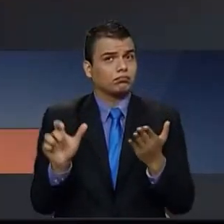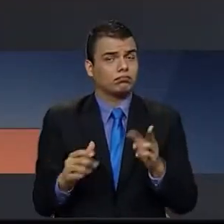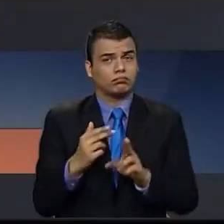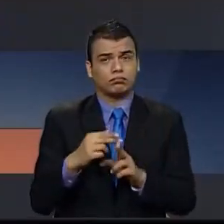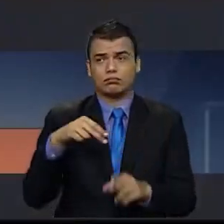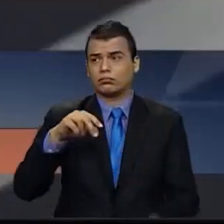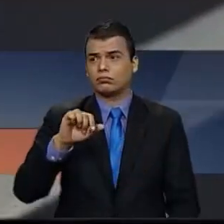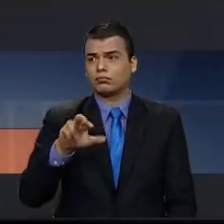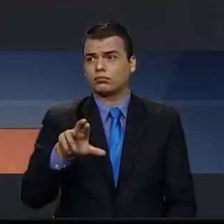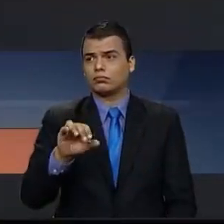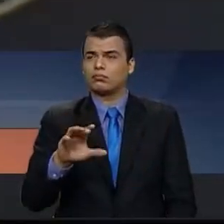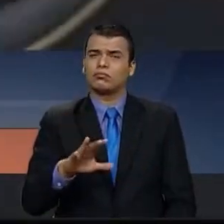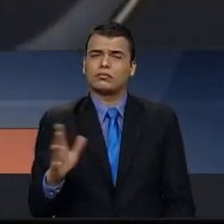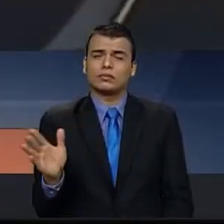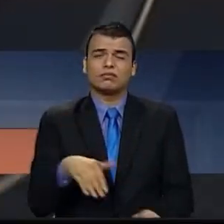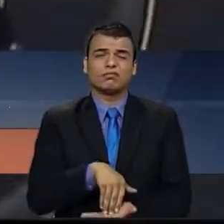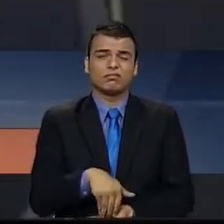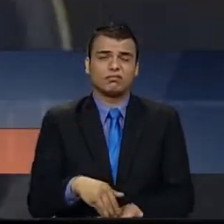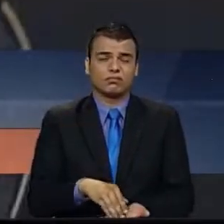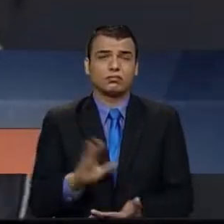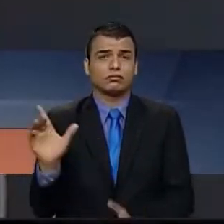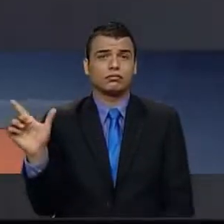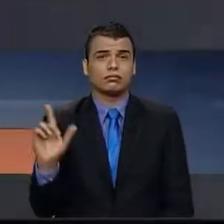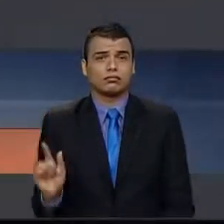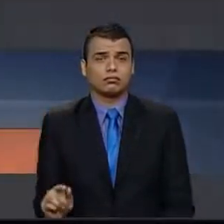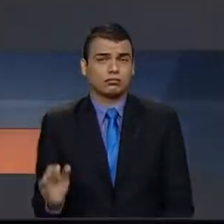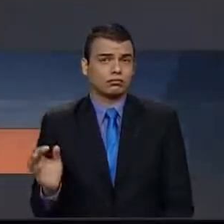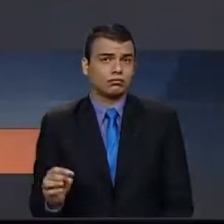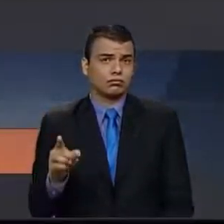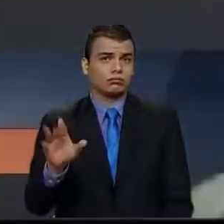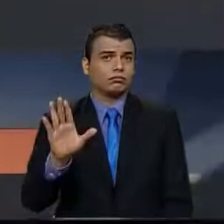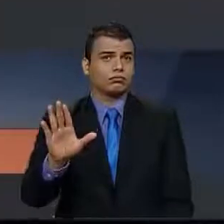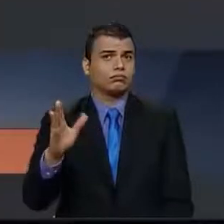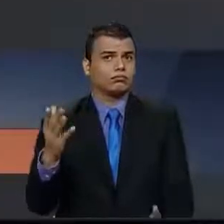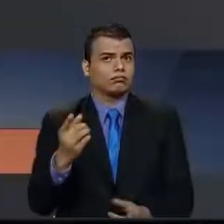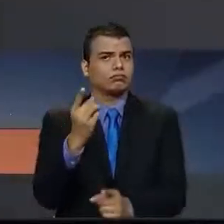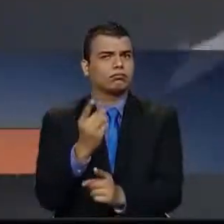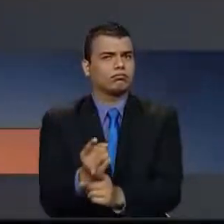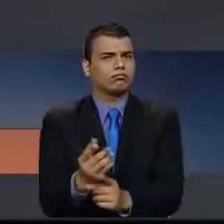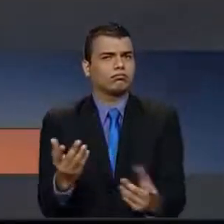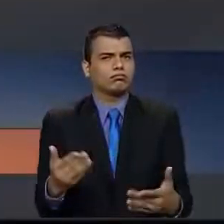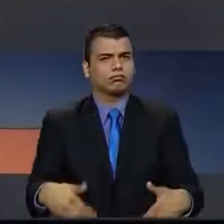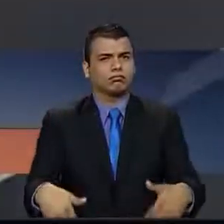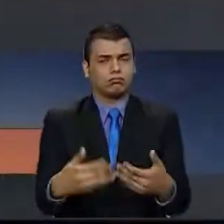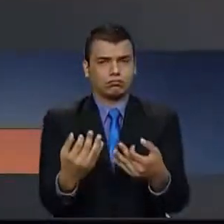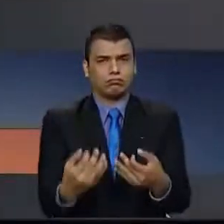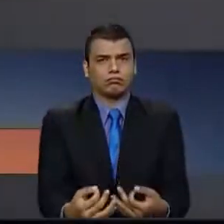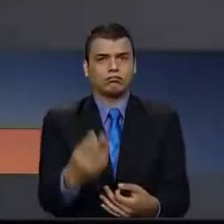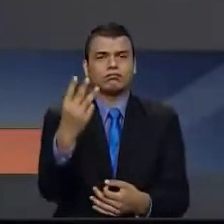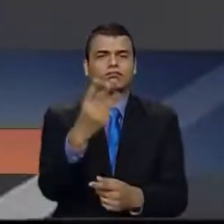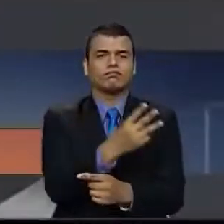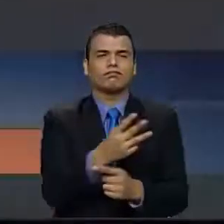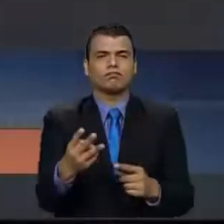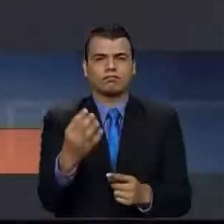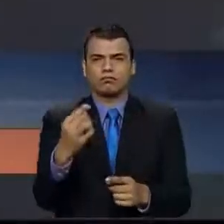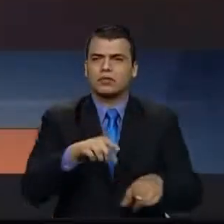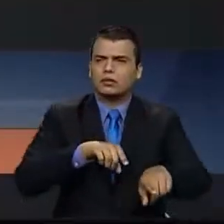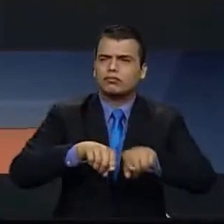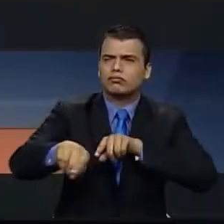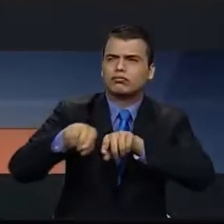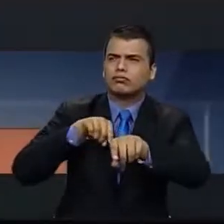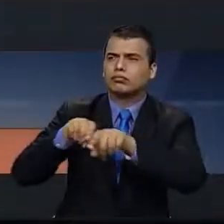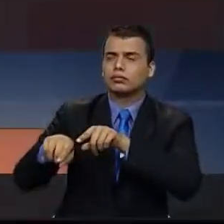le dieron para ganar en Italia? Esa respuesta solamente la tendrá la carretera durante esas tres semanas de competencia.